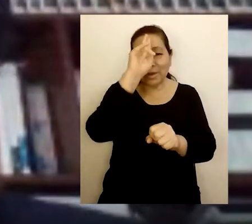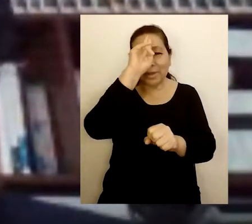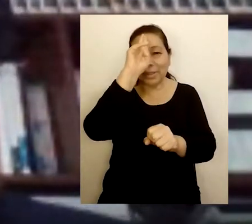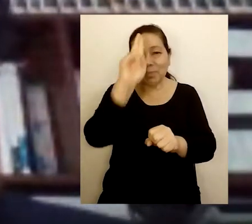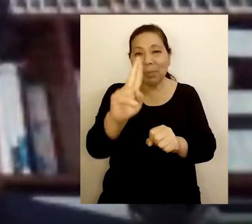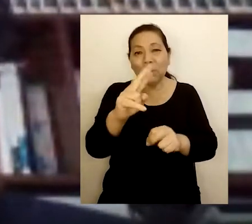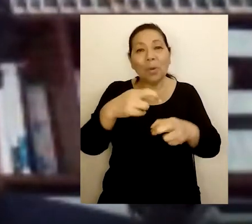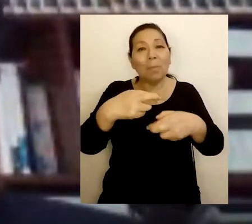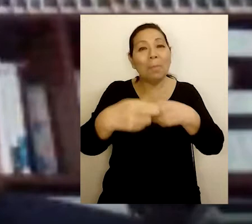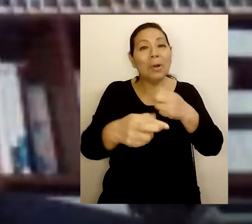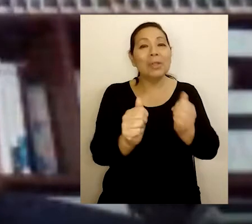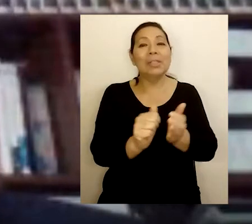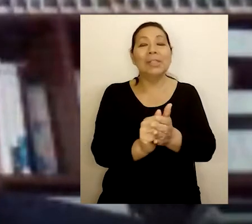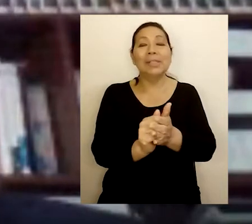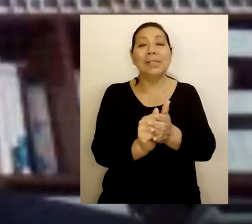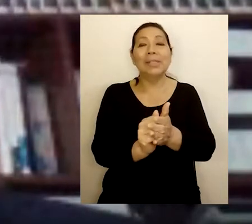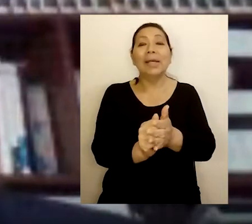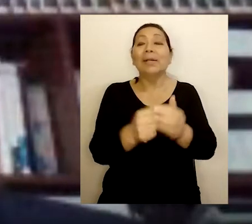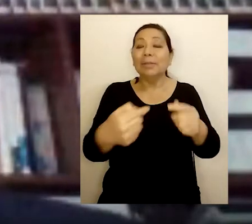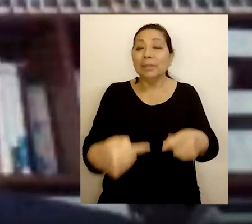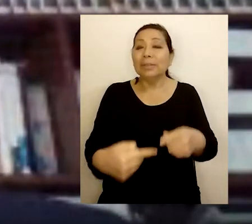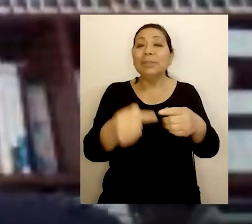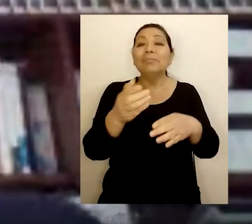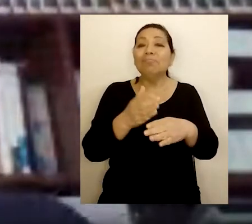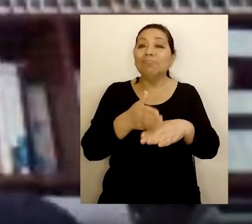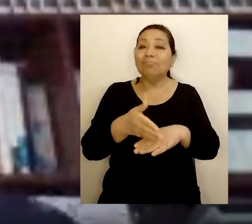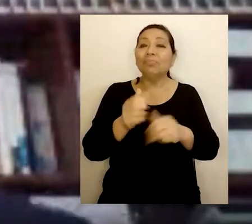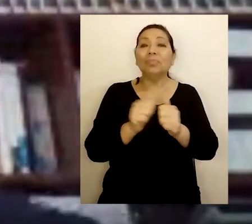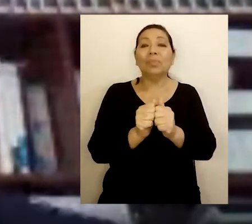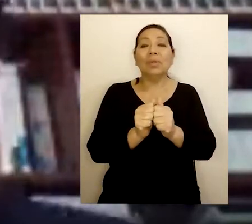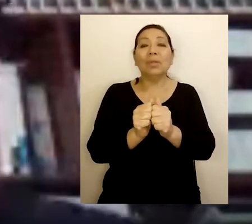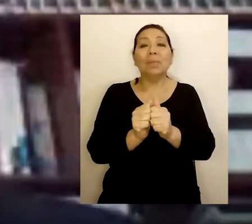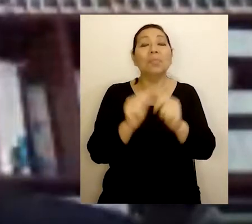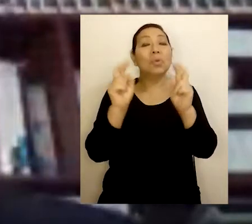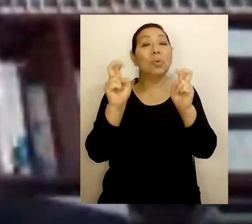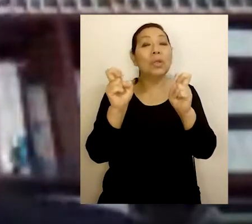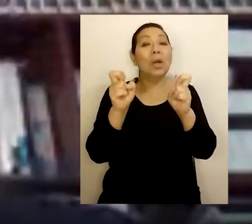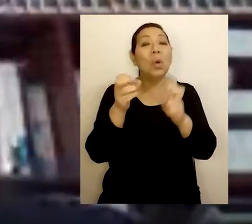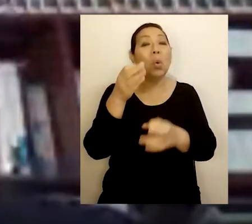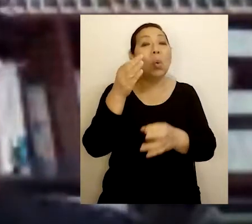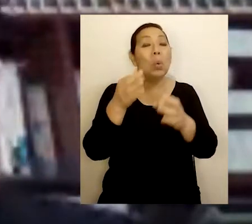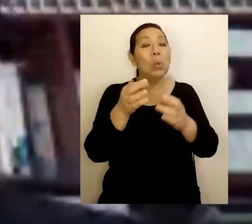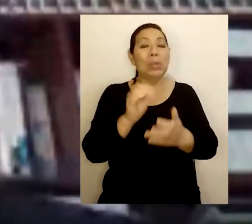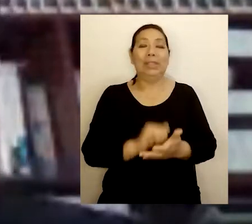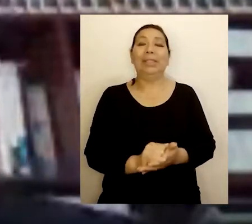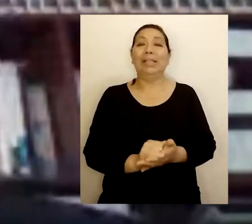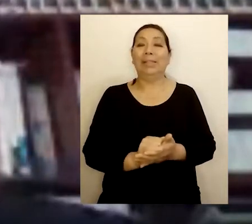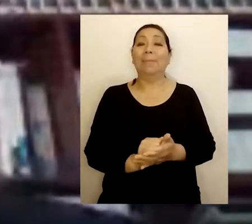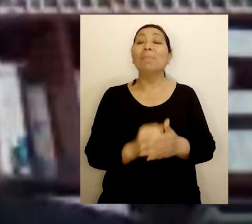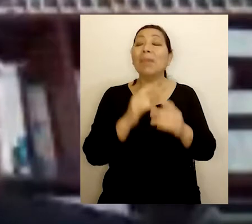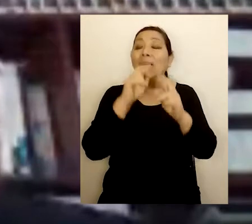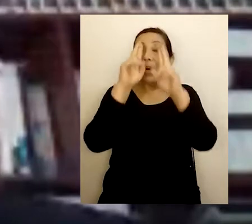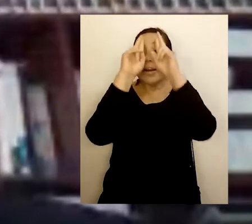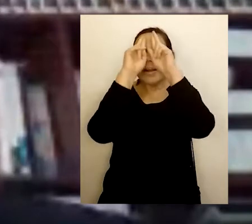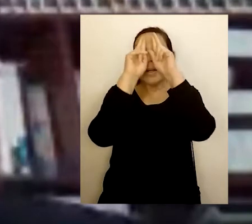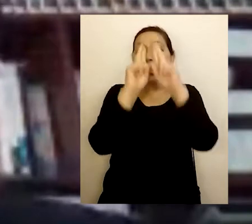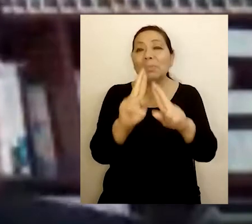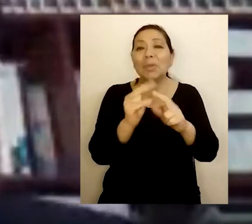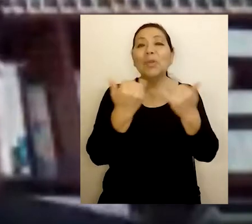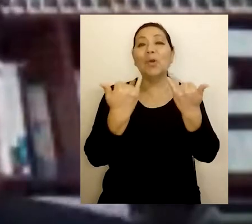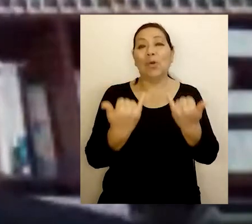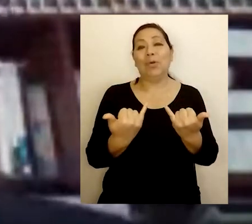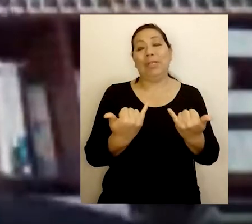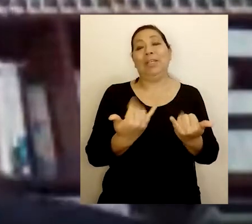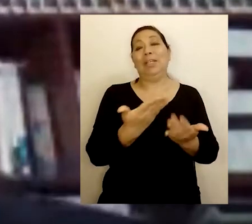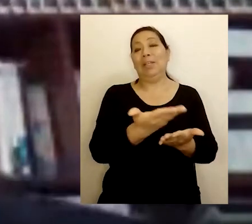debido proceso y que se concreticen a través de una tutela jurisdiccional efectiva, respetándose con ello,